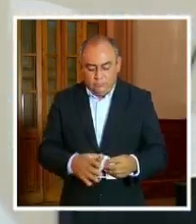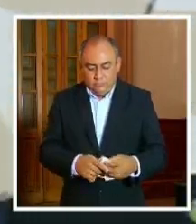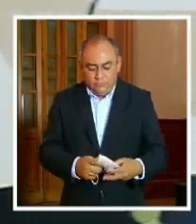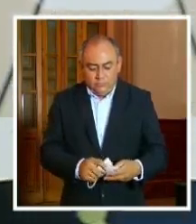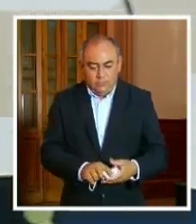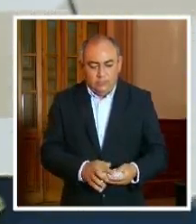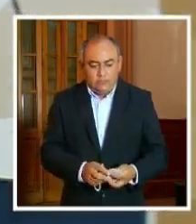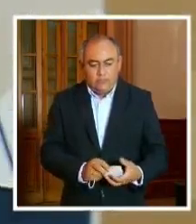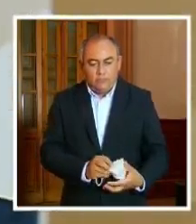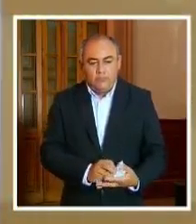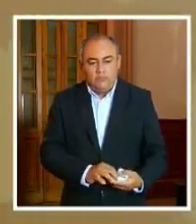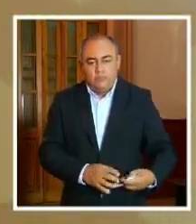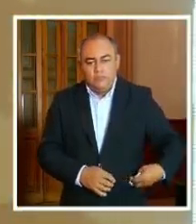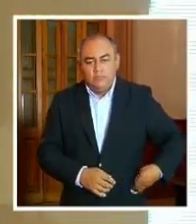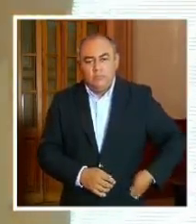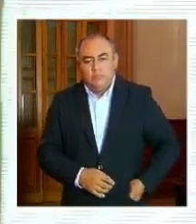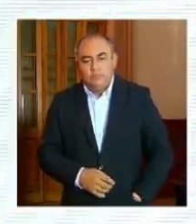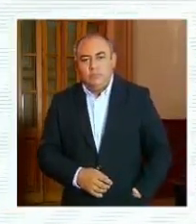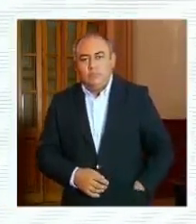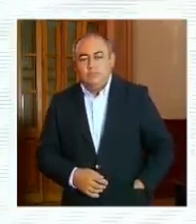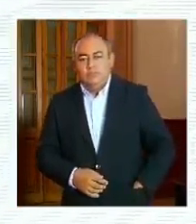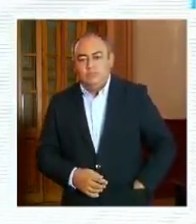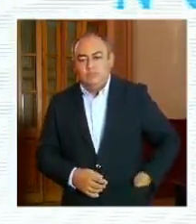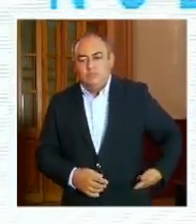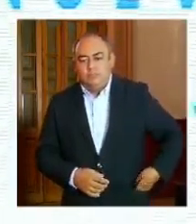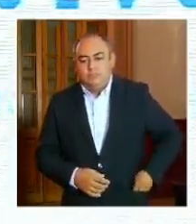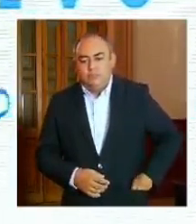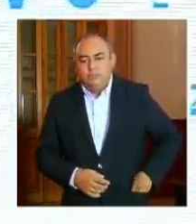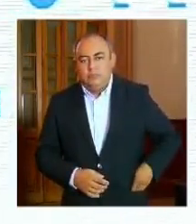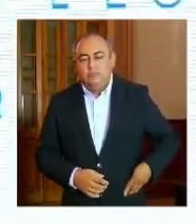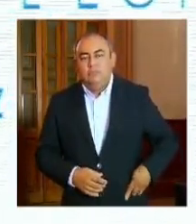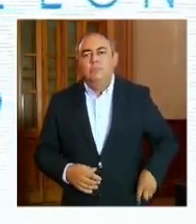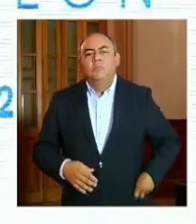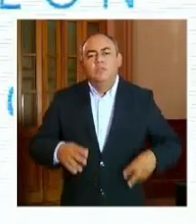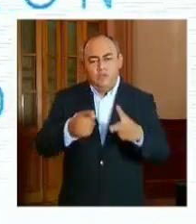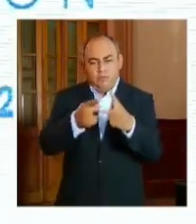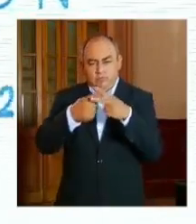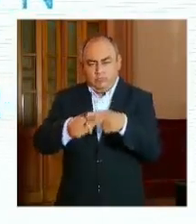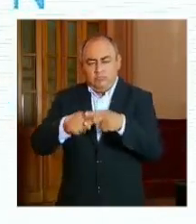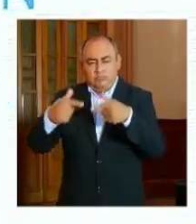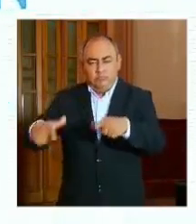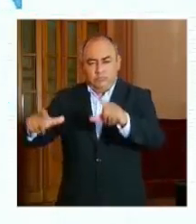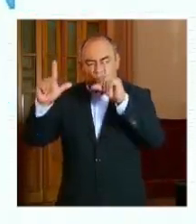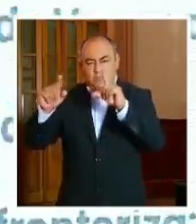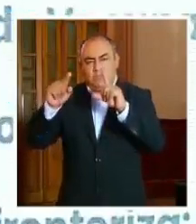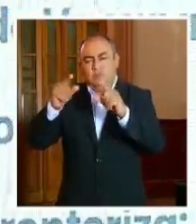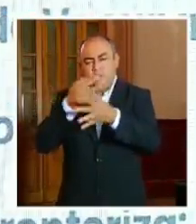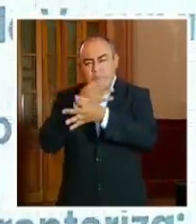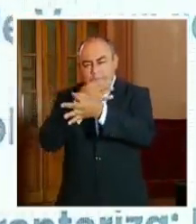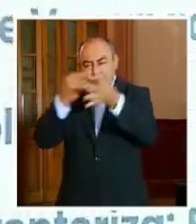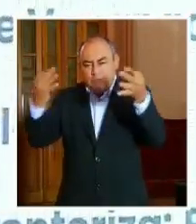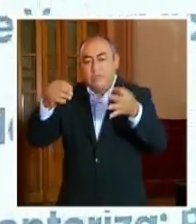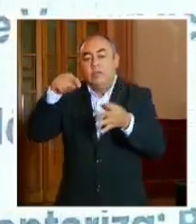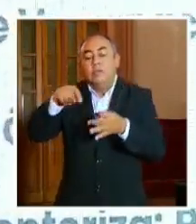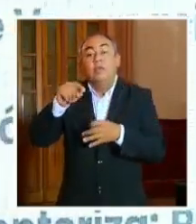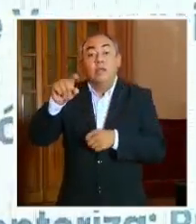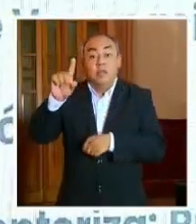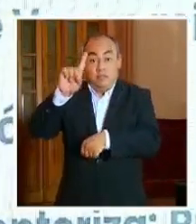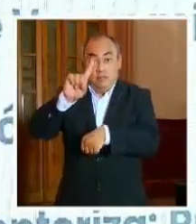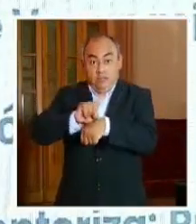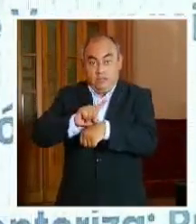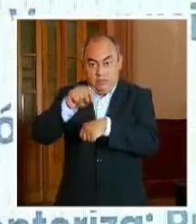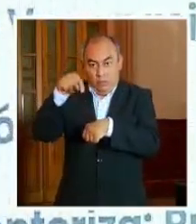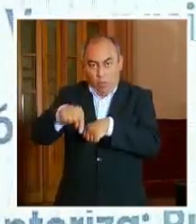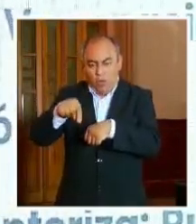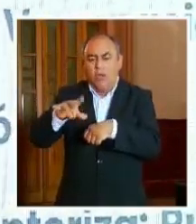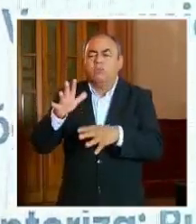Bien, vamos a iniciar con la presentación del día de hoy, al corte del día 3 de marzo de este 2022, con el